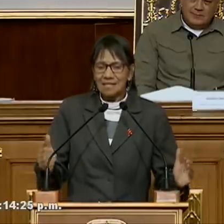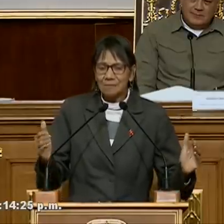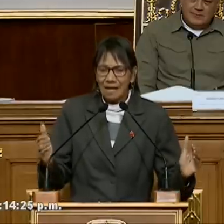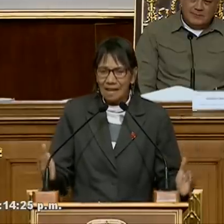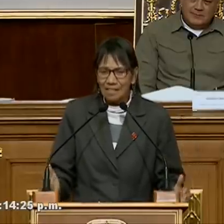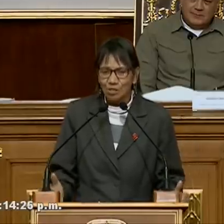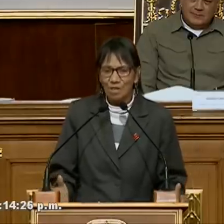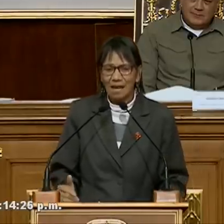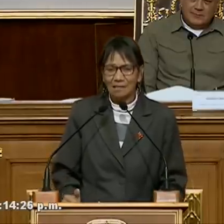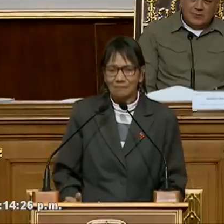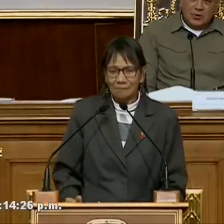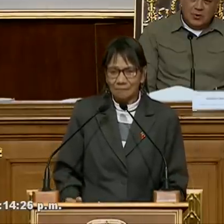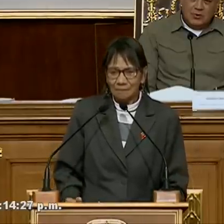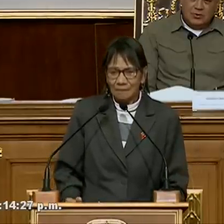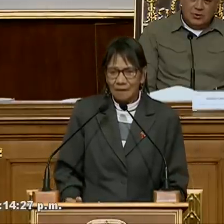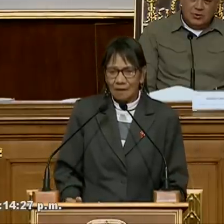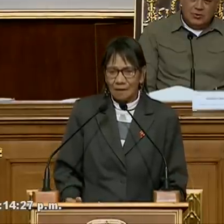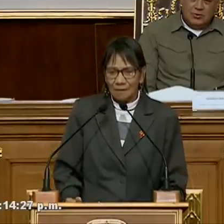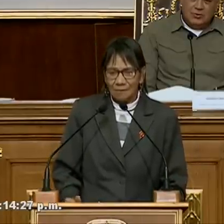que